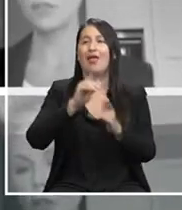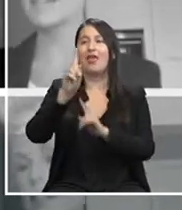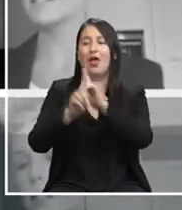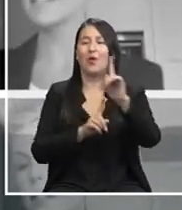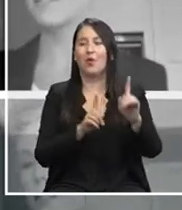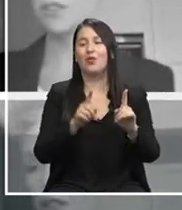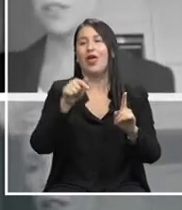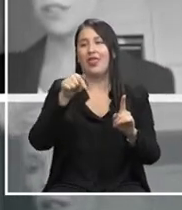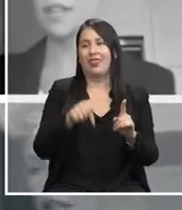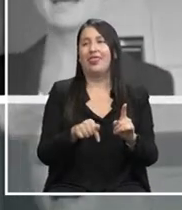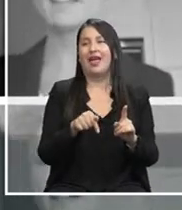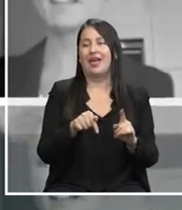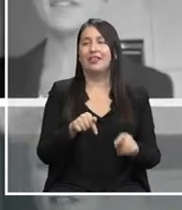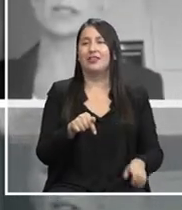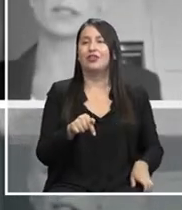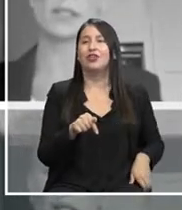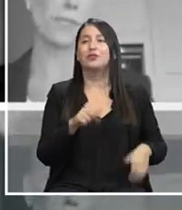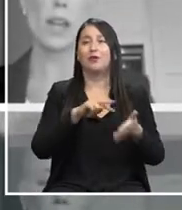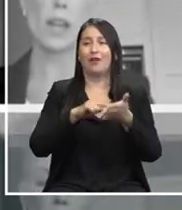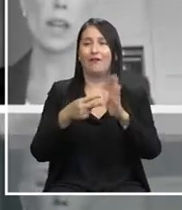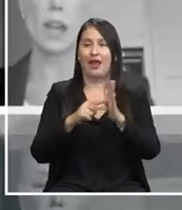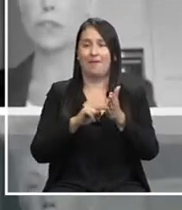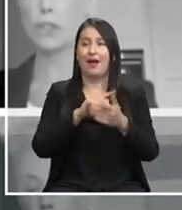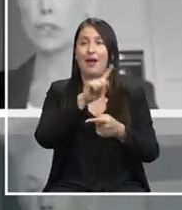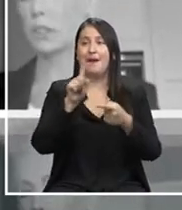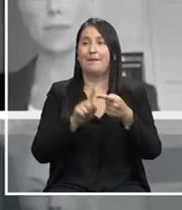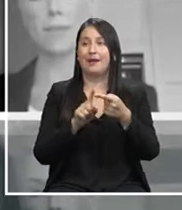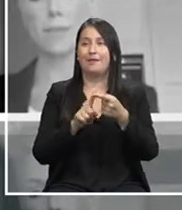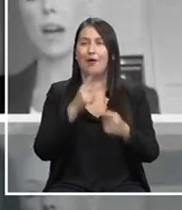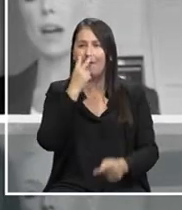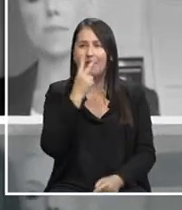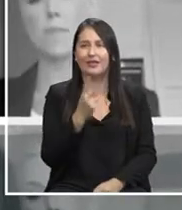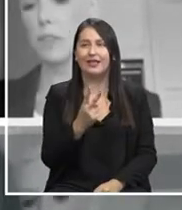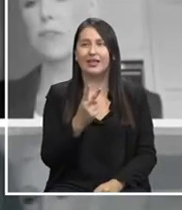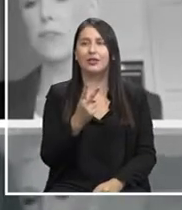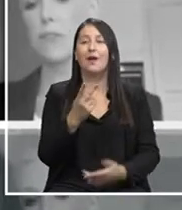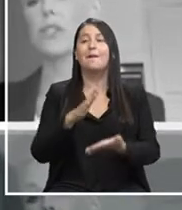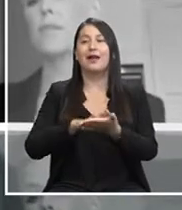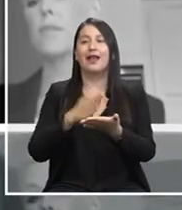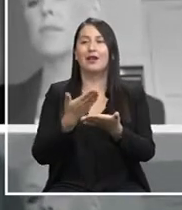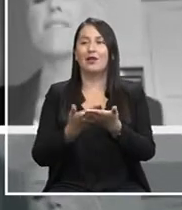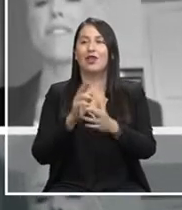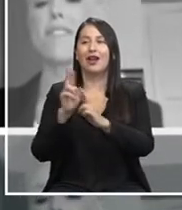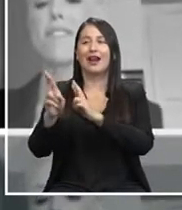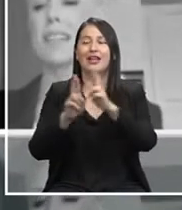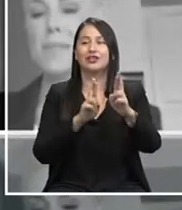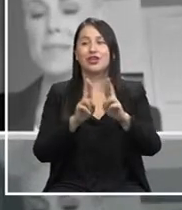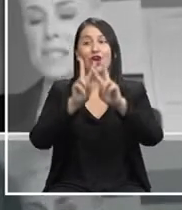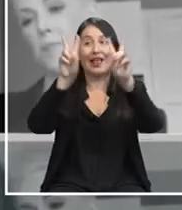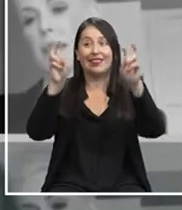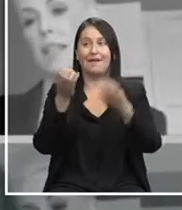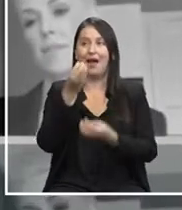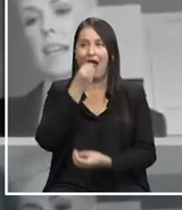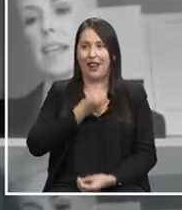riesgos. Primero, echemos un vistazo a los riesgos para la salud relacionados con los alimentos.